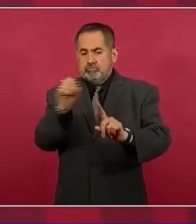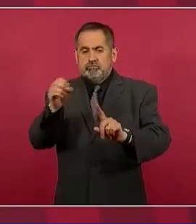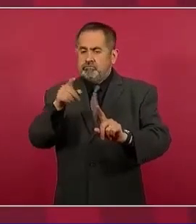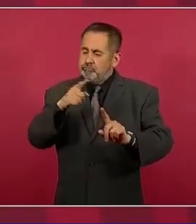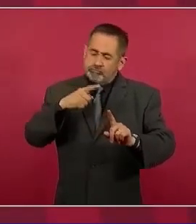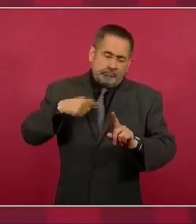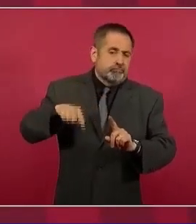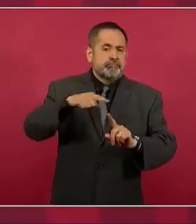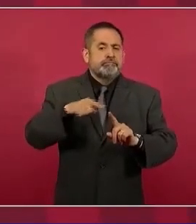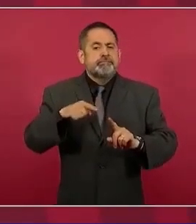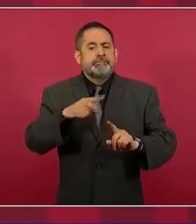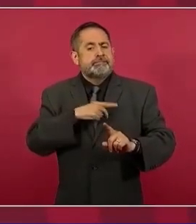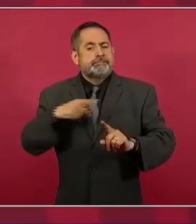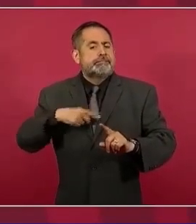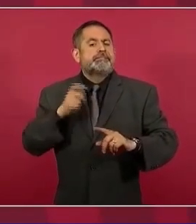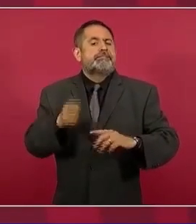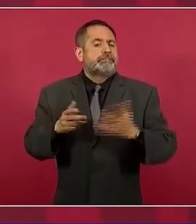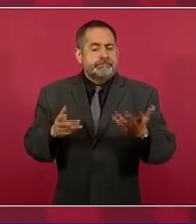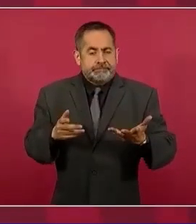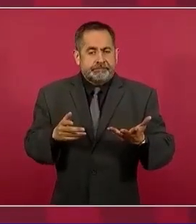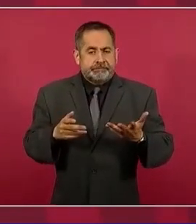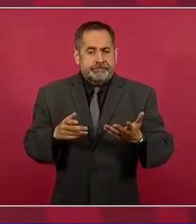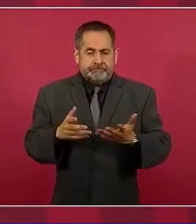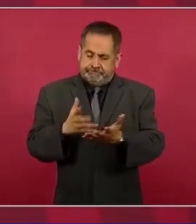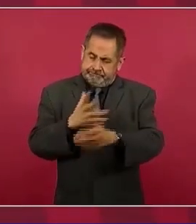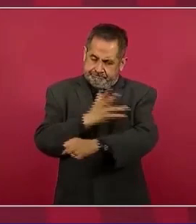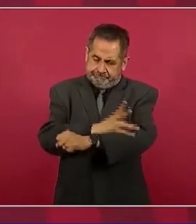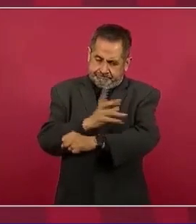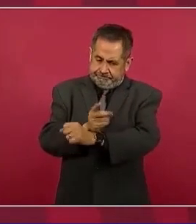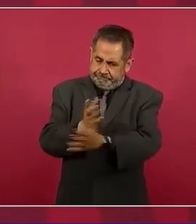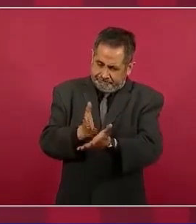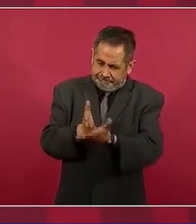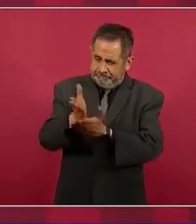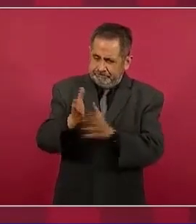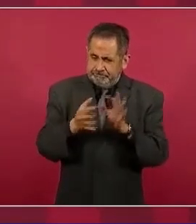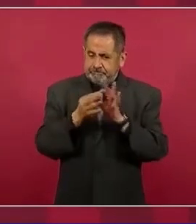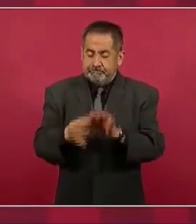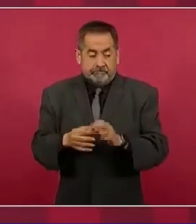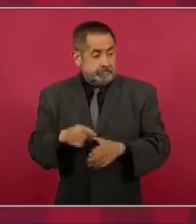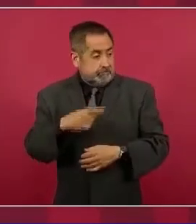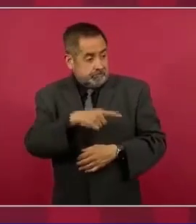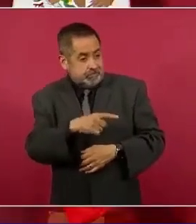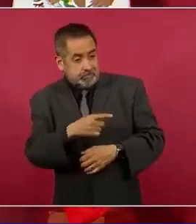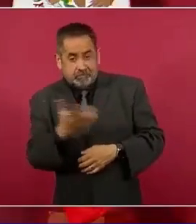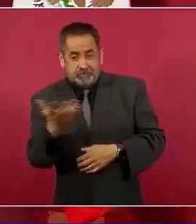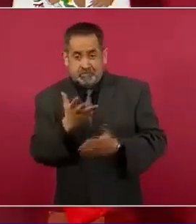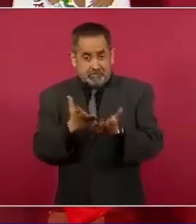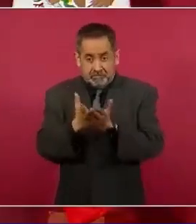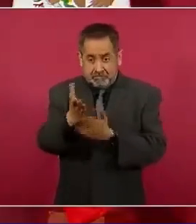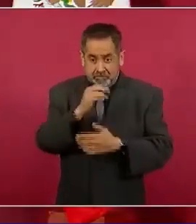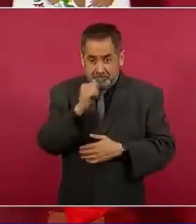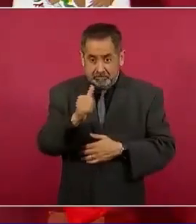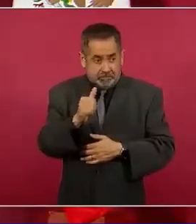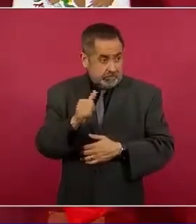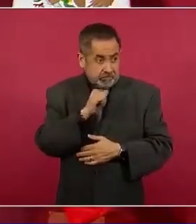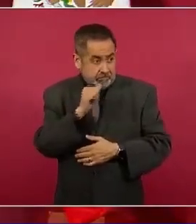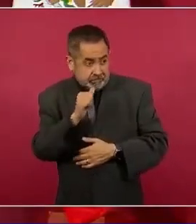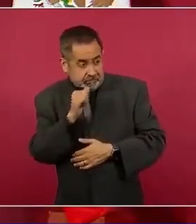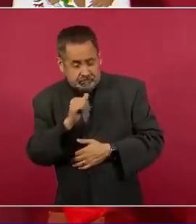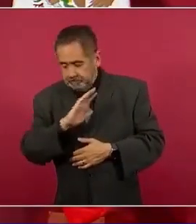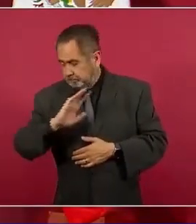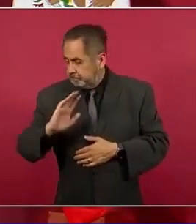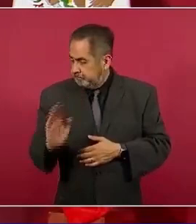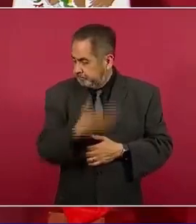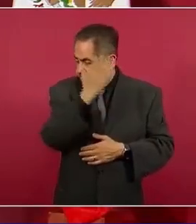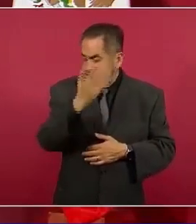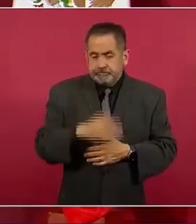obligados a actuar con rectitud. Y el que no lo hace, vámonos, tú te